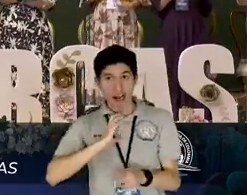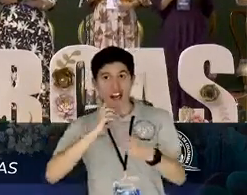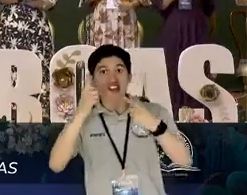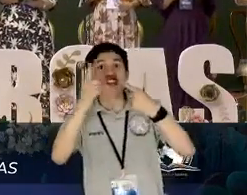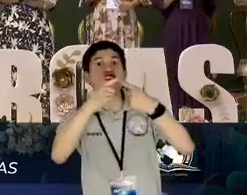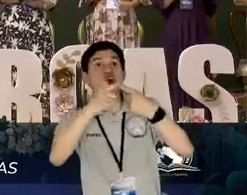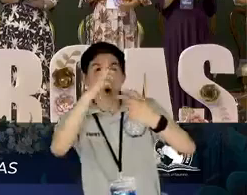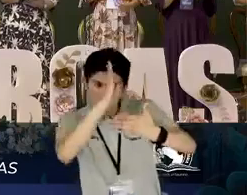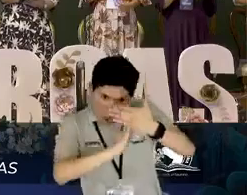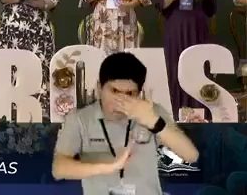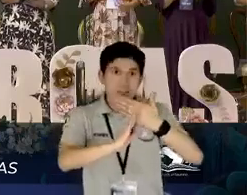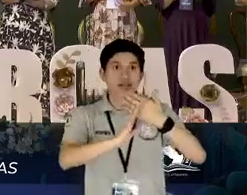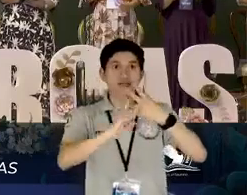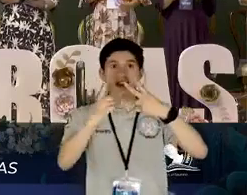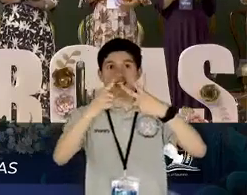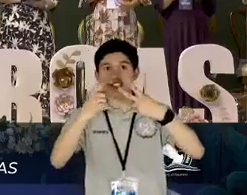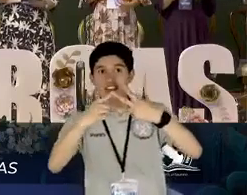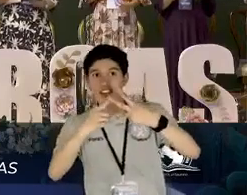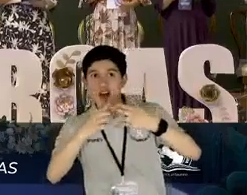amables,